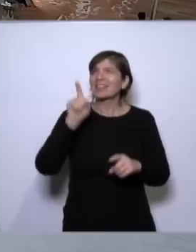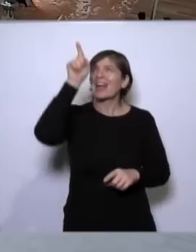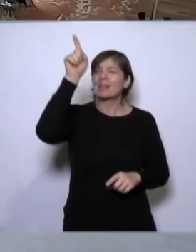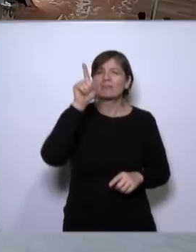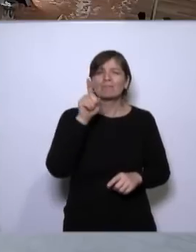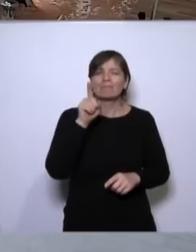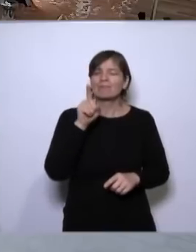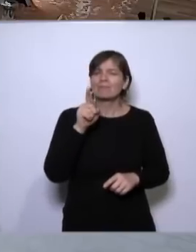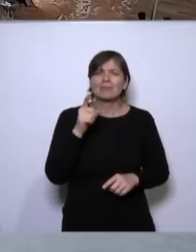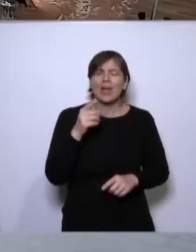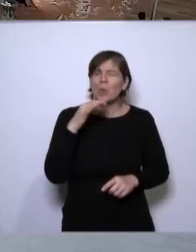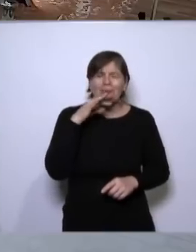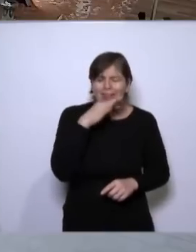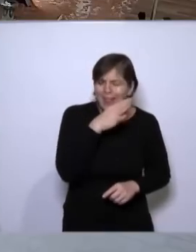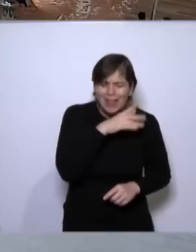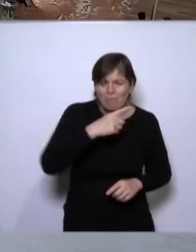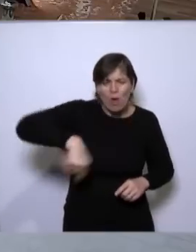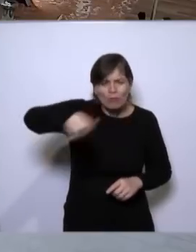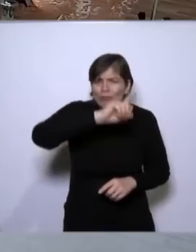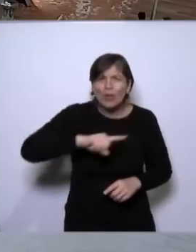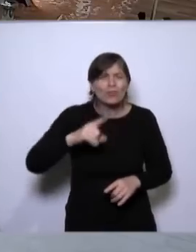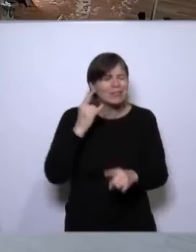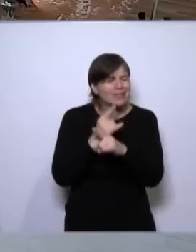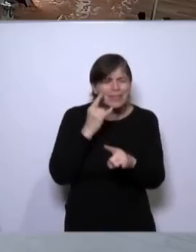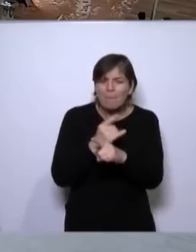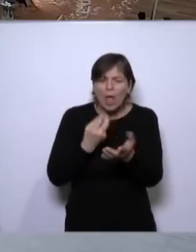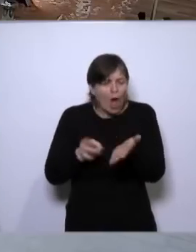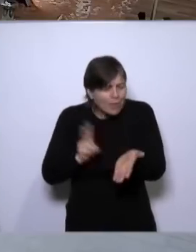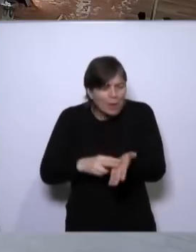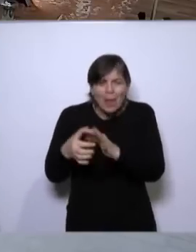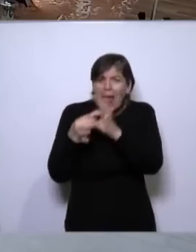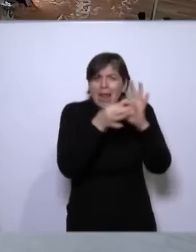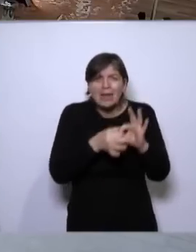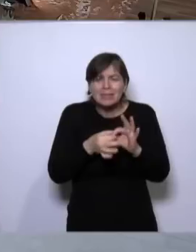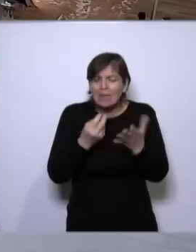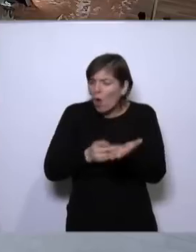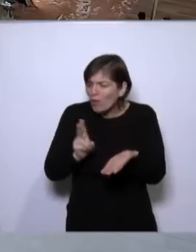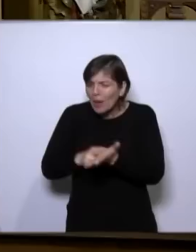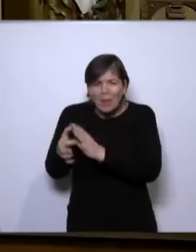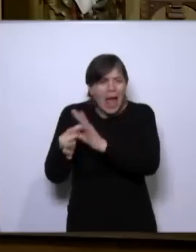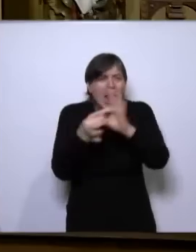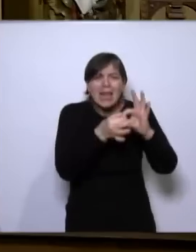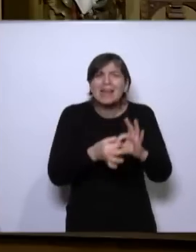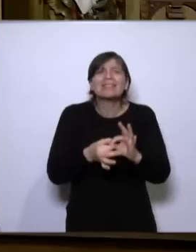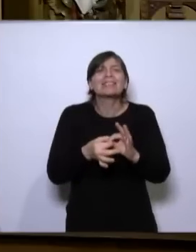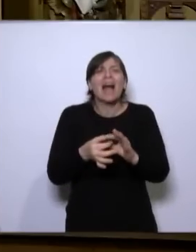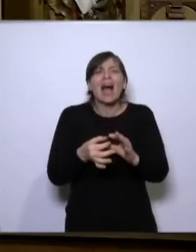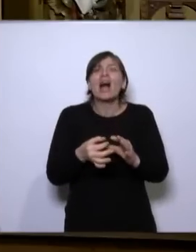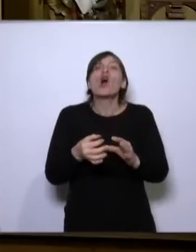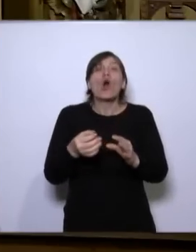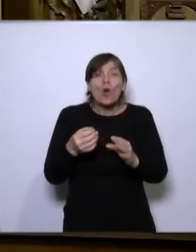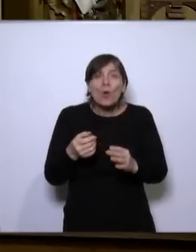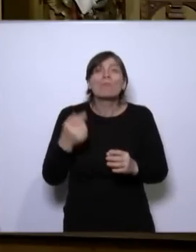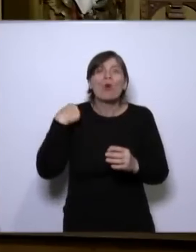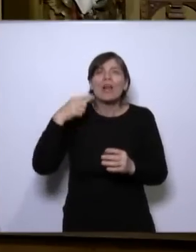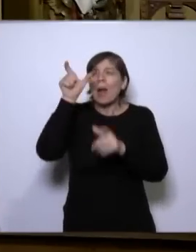de una manera inexplicable para nosotros, siempre renovó su alianza, como lo hizo por boca de